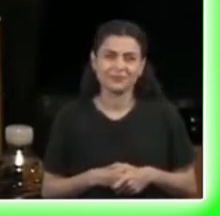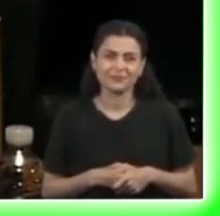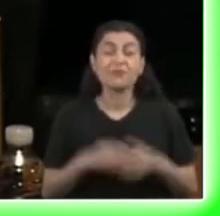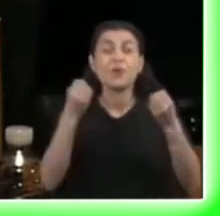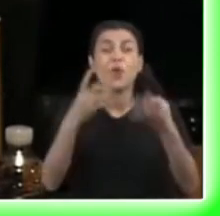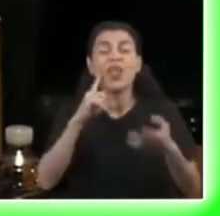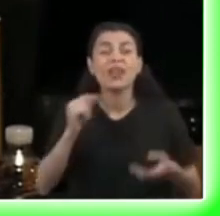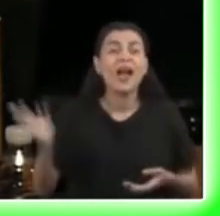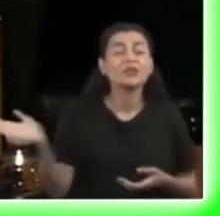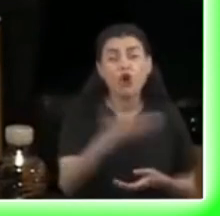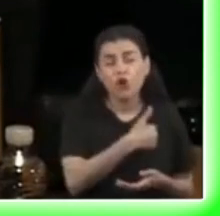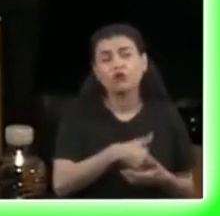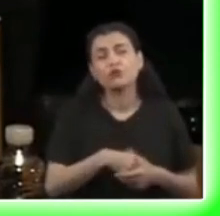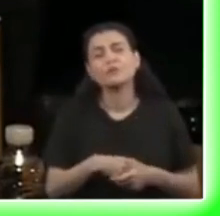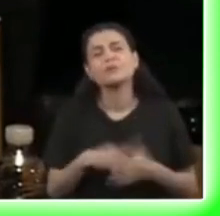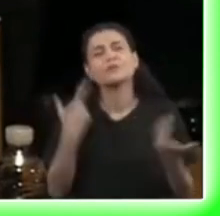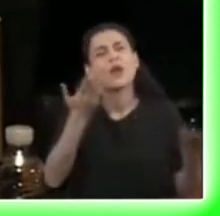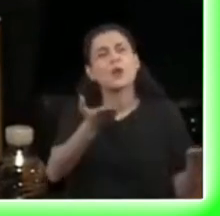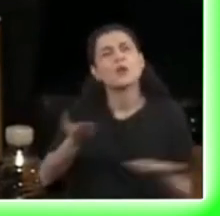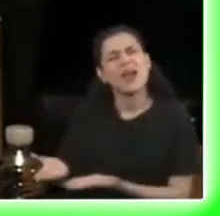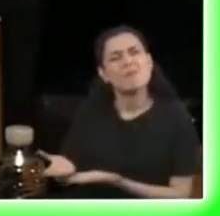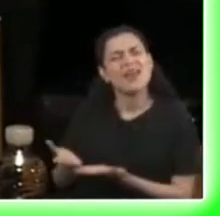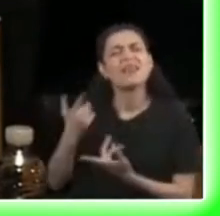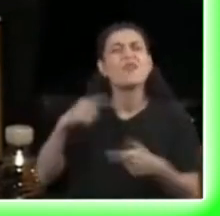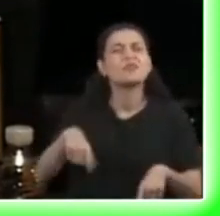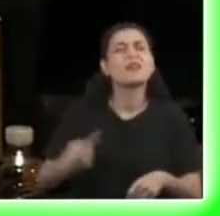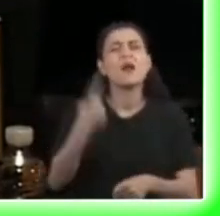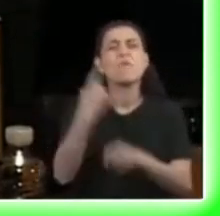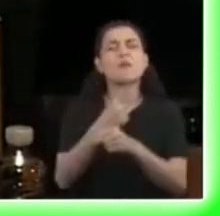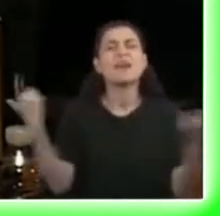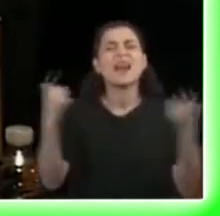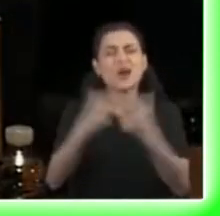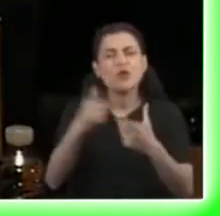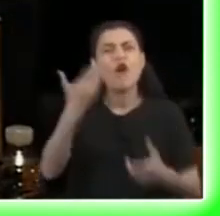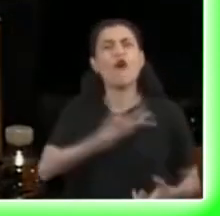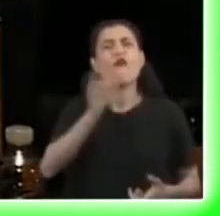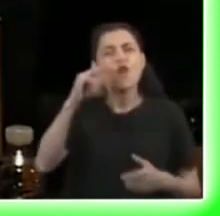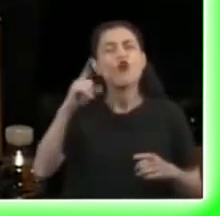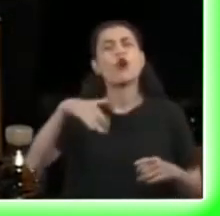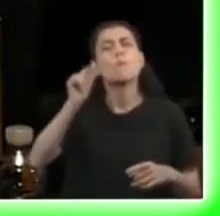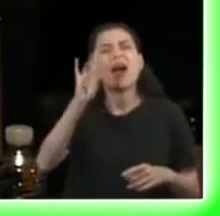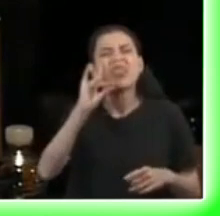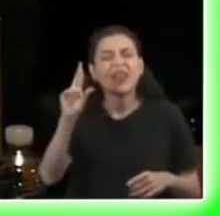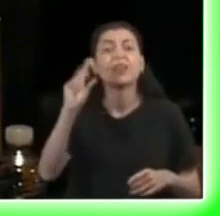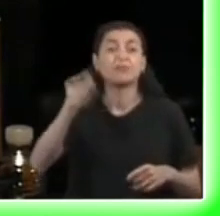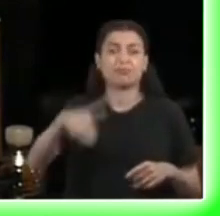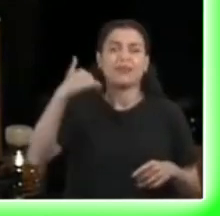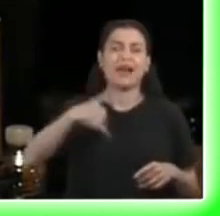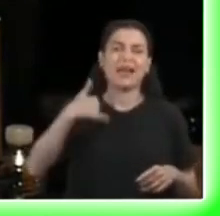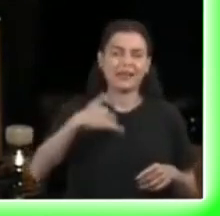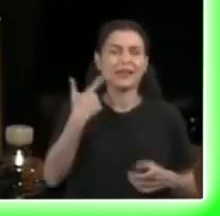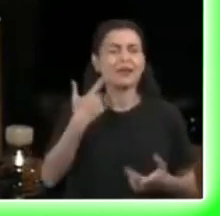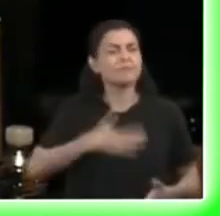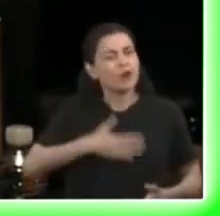Buenos días a todos y bienvenidos a la flamante primera edición del Foro Madrid en Argentina. Es una